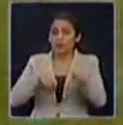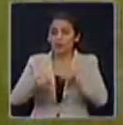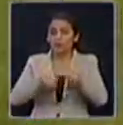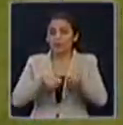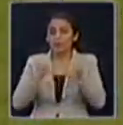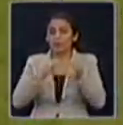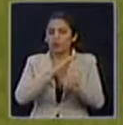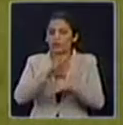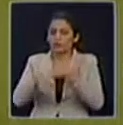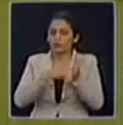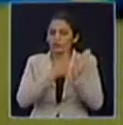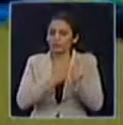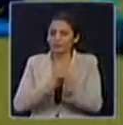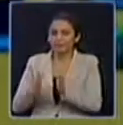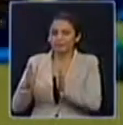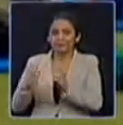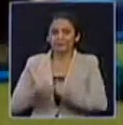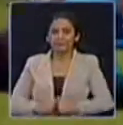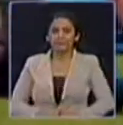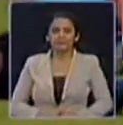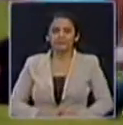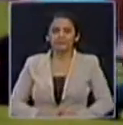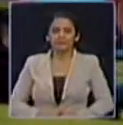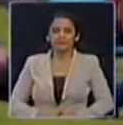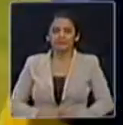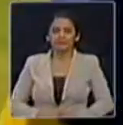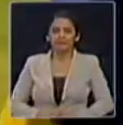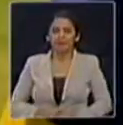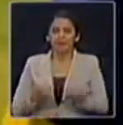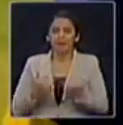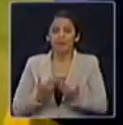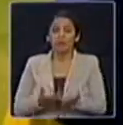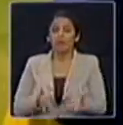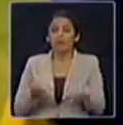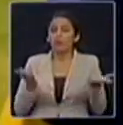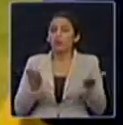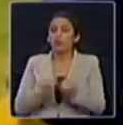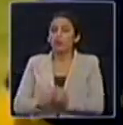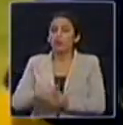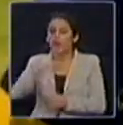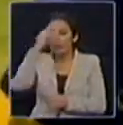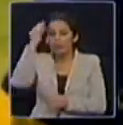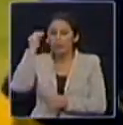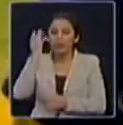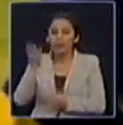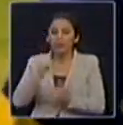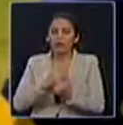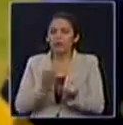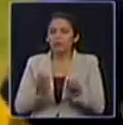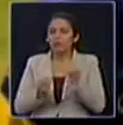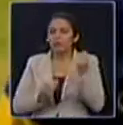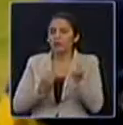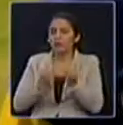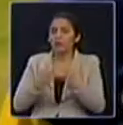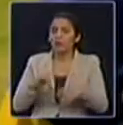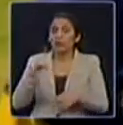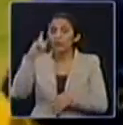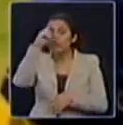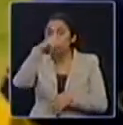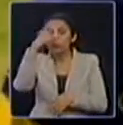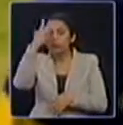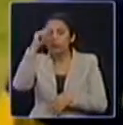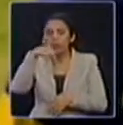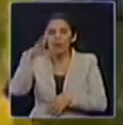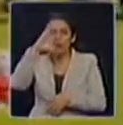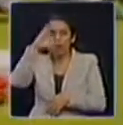llegar bien al certamen futbolístico. Toca en Riobamba, que es una altura, entonces algunas que no somos de aquí, o sea, somos de la costa. Lo ha costado